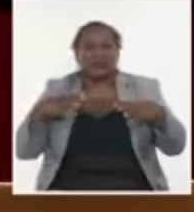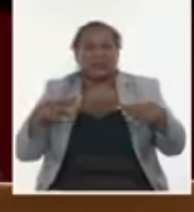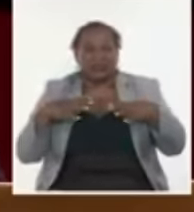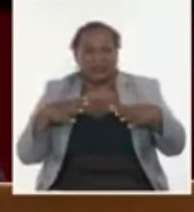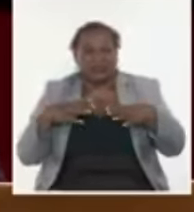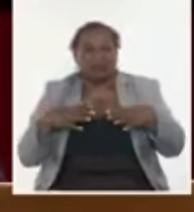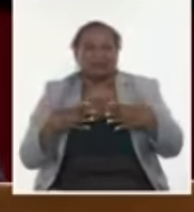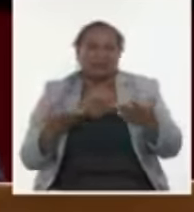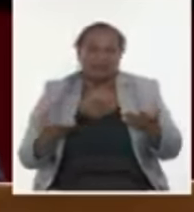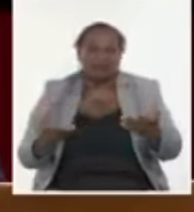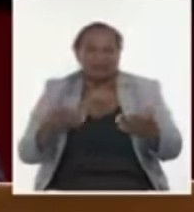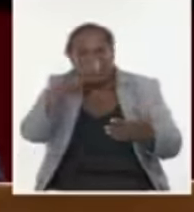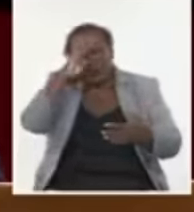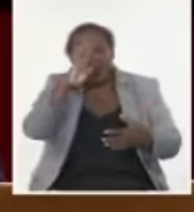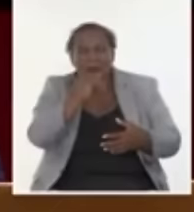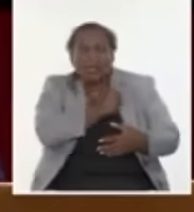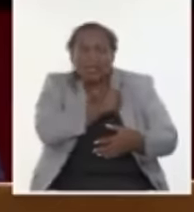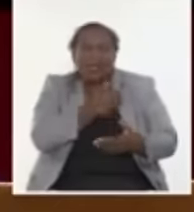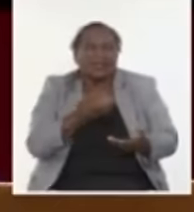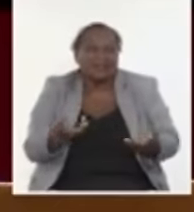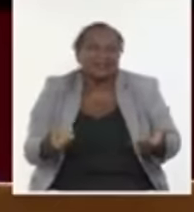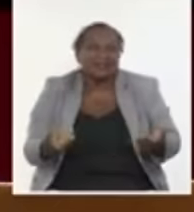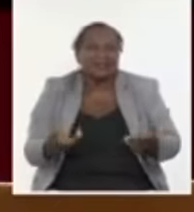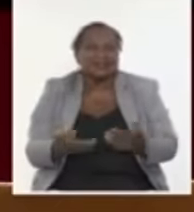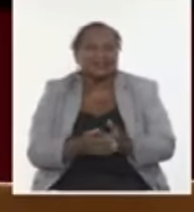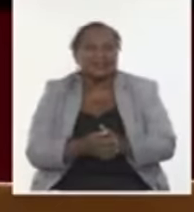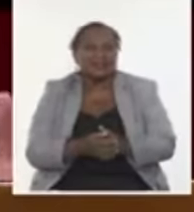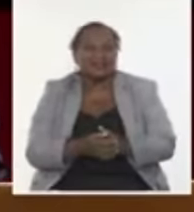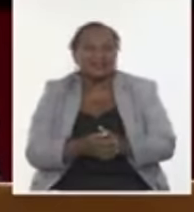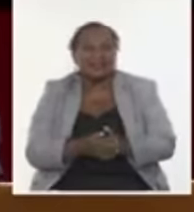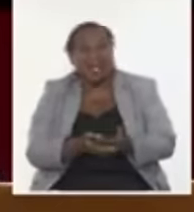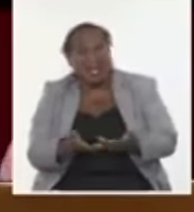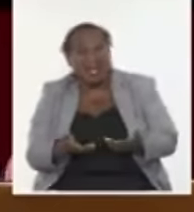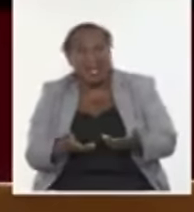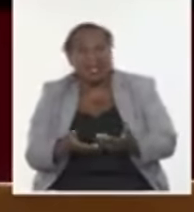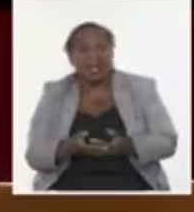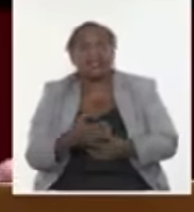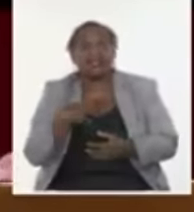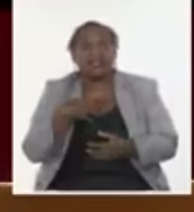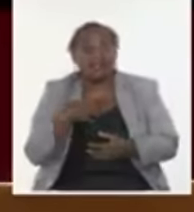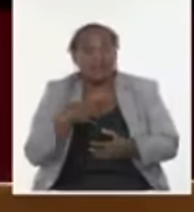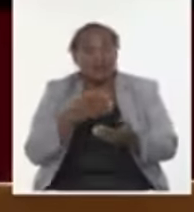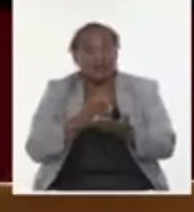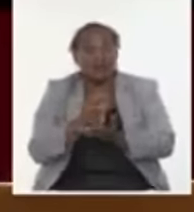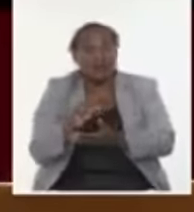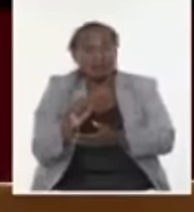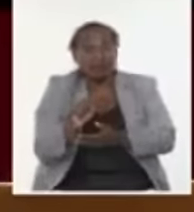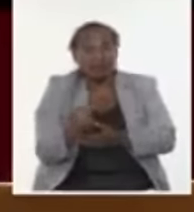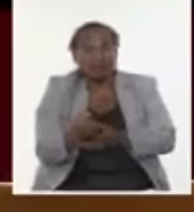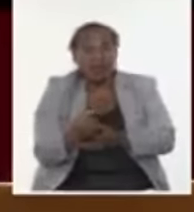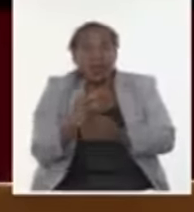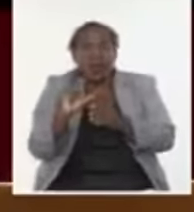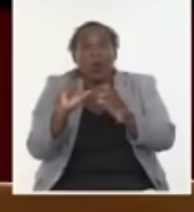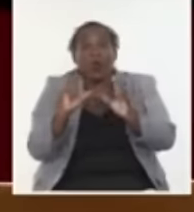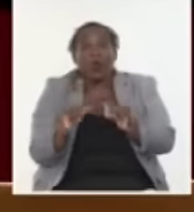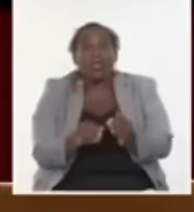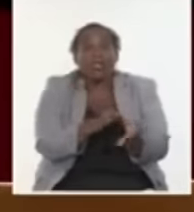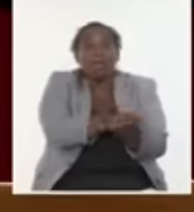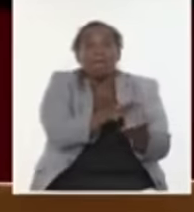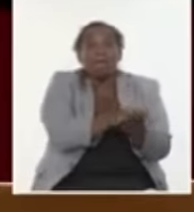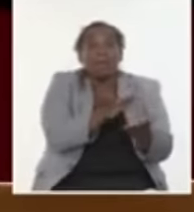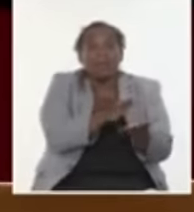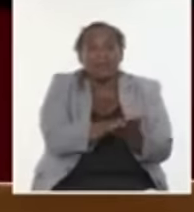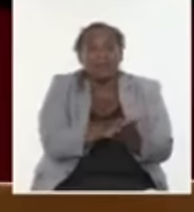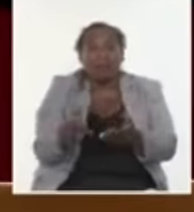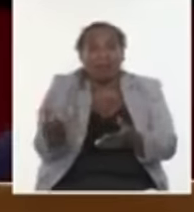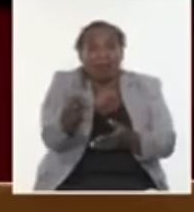otros mercados. Ahora, tenemos que seguir apretando con las cuentas por cobrar. Nos